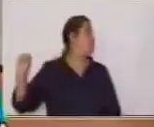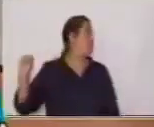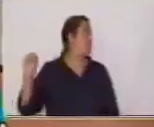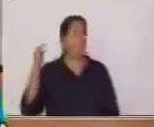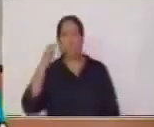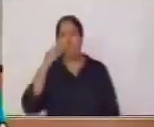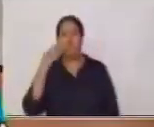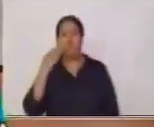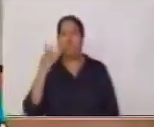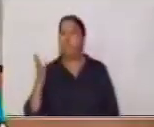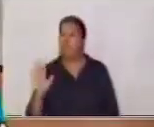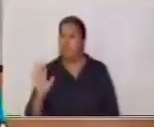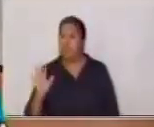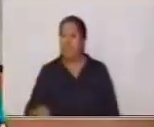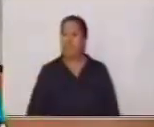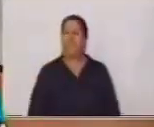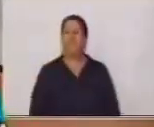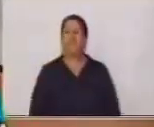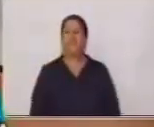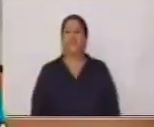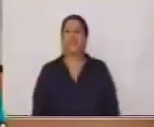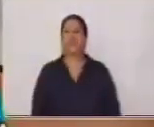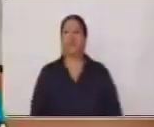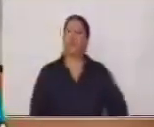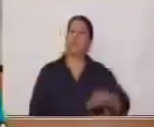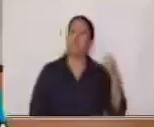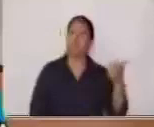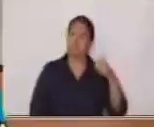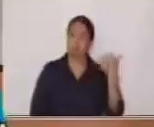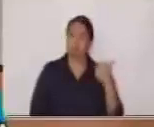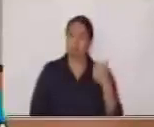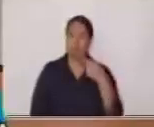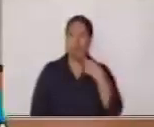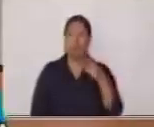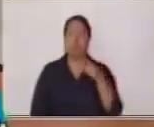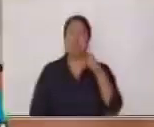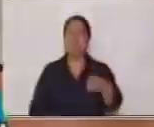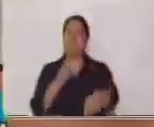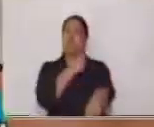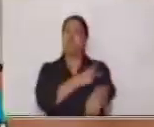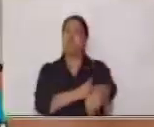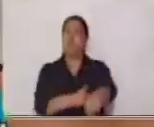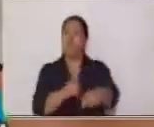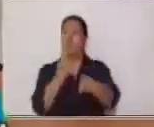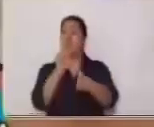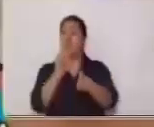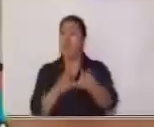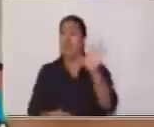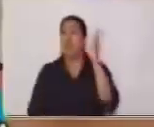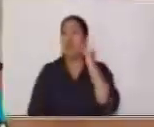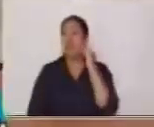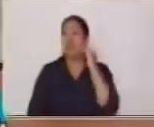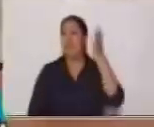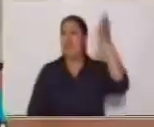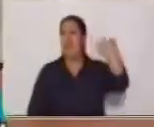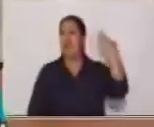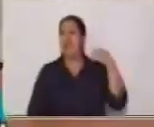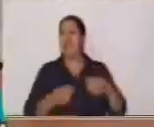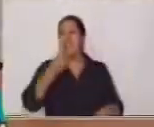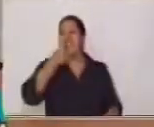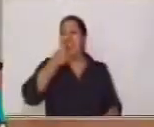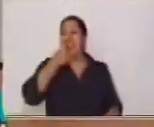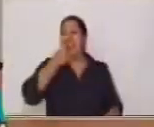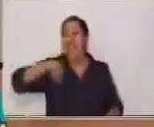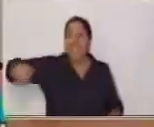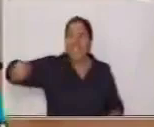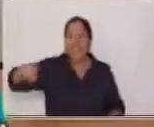padres. Y necesito que narres también la experiencia de cuando perdiste tu primer diente. ¿Te recuerdas